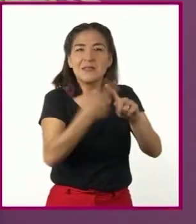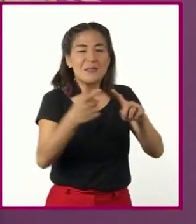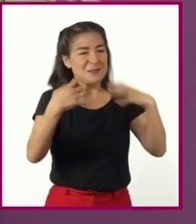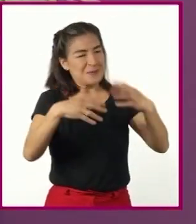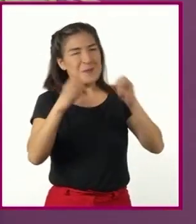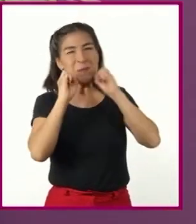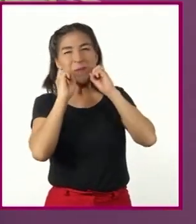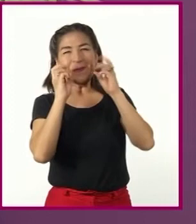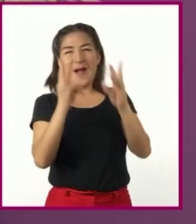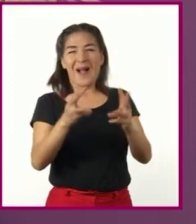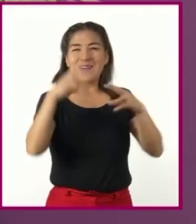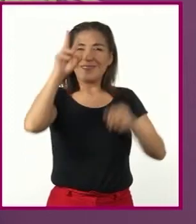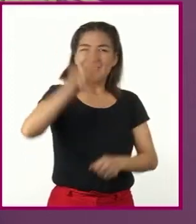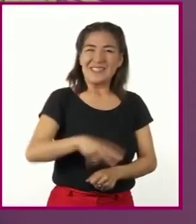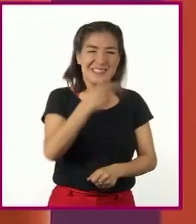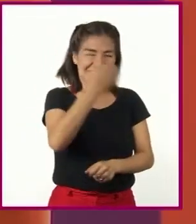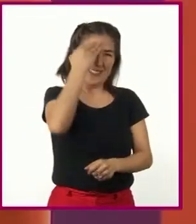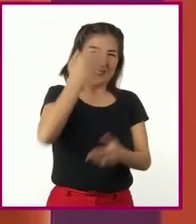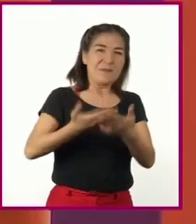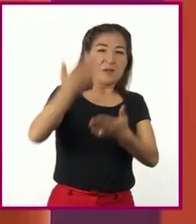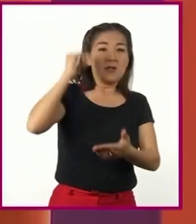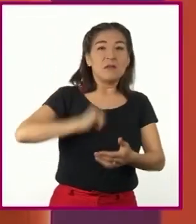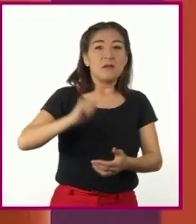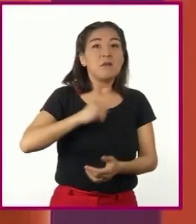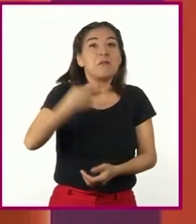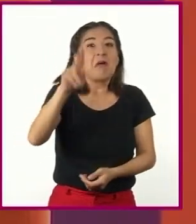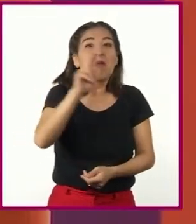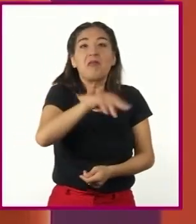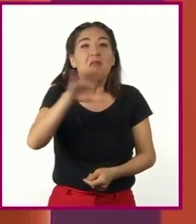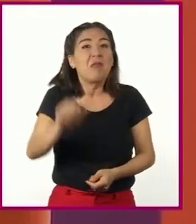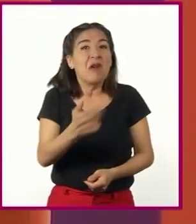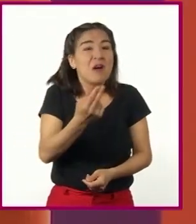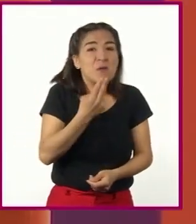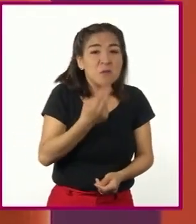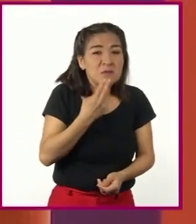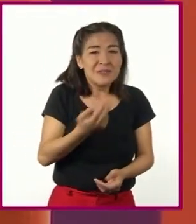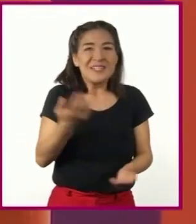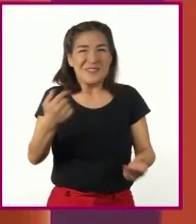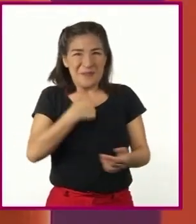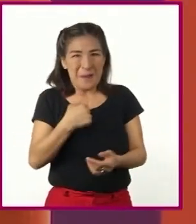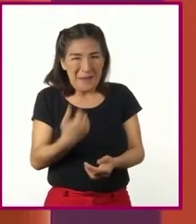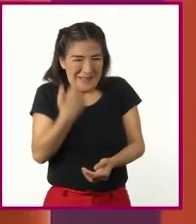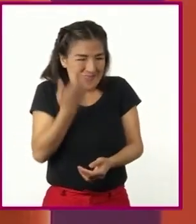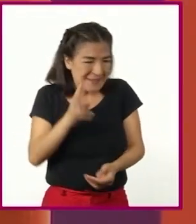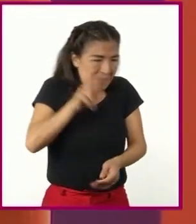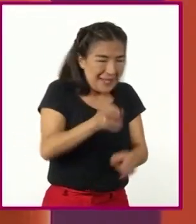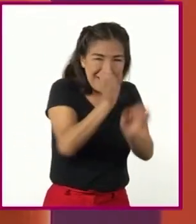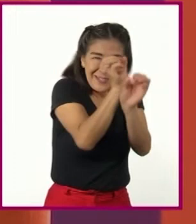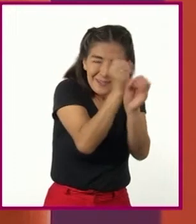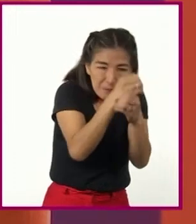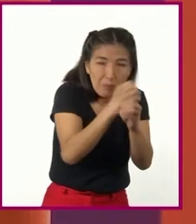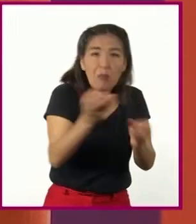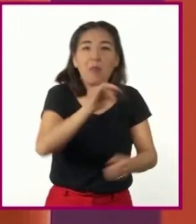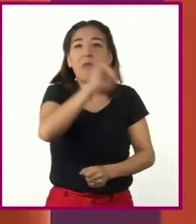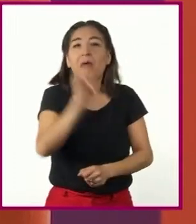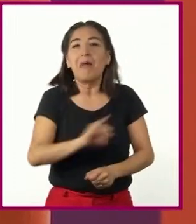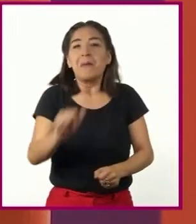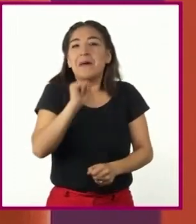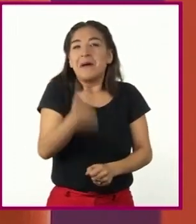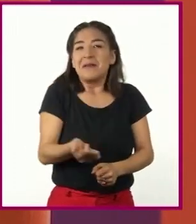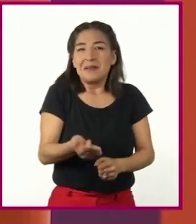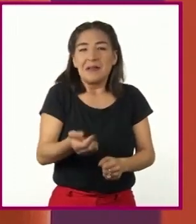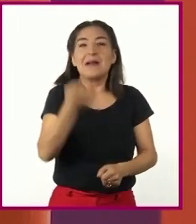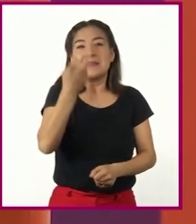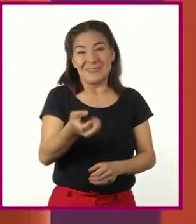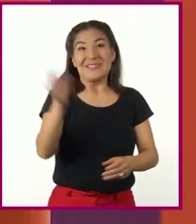wow en ese momento, ¿no? Pero nunca los usábamos. Yo nunca logré ver nada en el microscopio. Tal vez